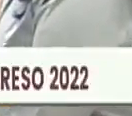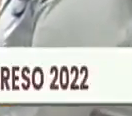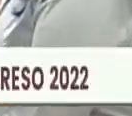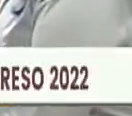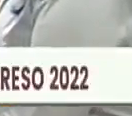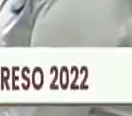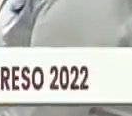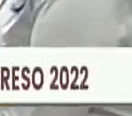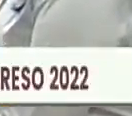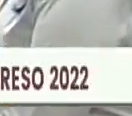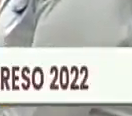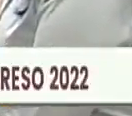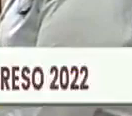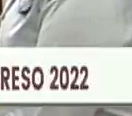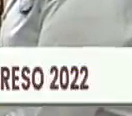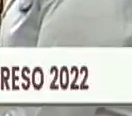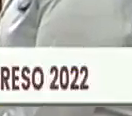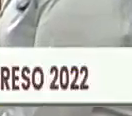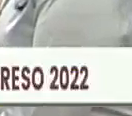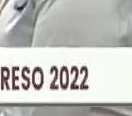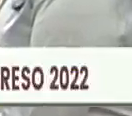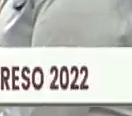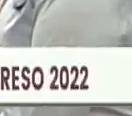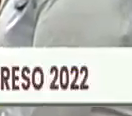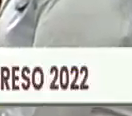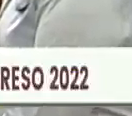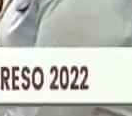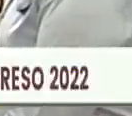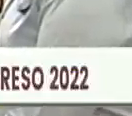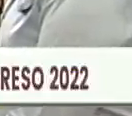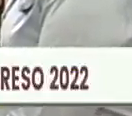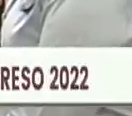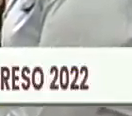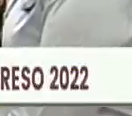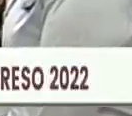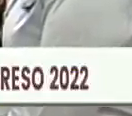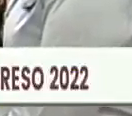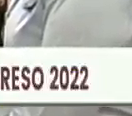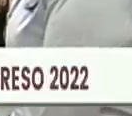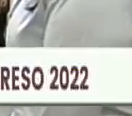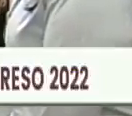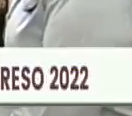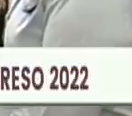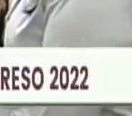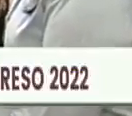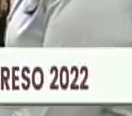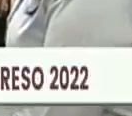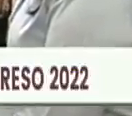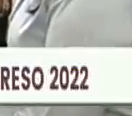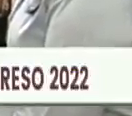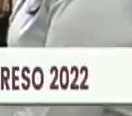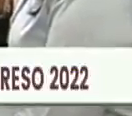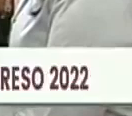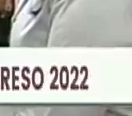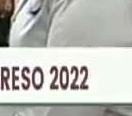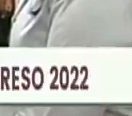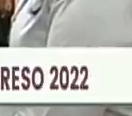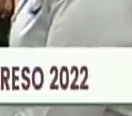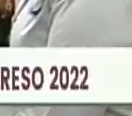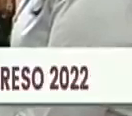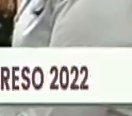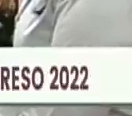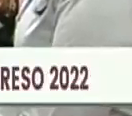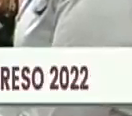continuar especializándote en las ramas que este país necesita para ser, pues, un país potencia. Tú eres el futuro de